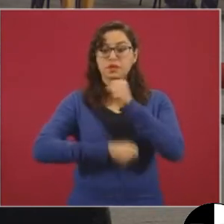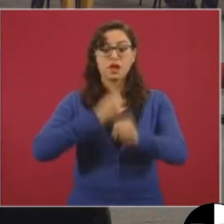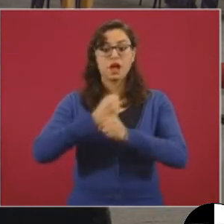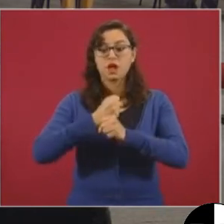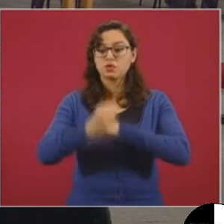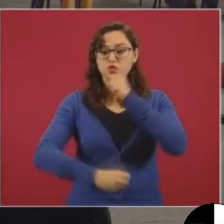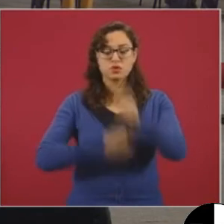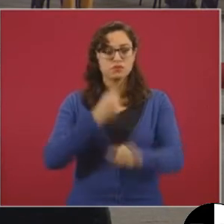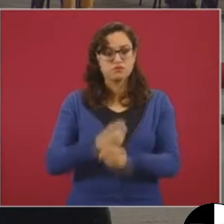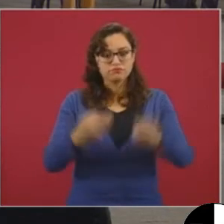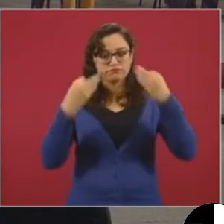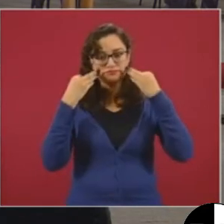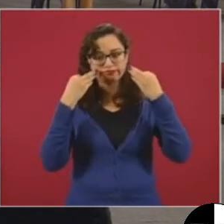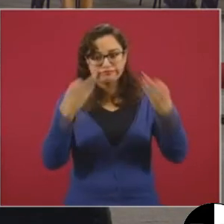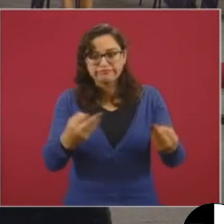la prueba